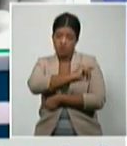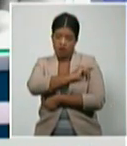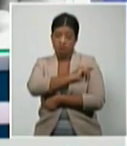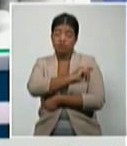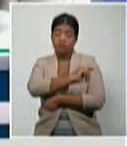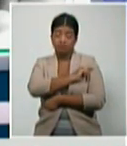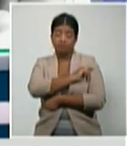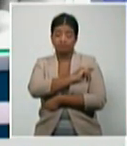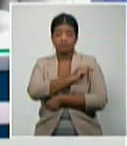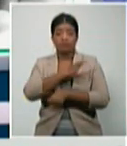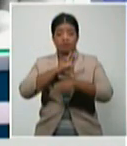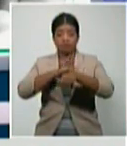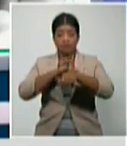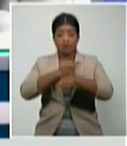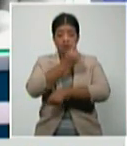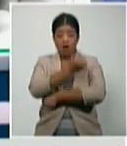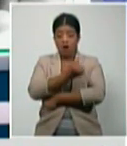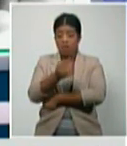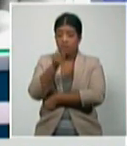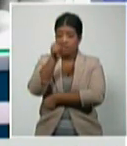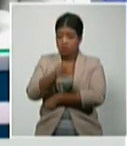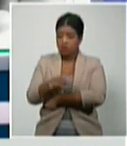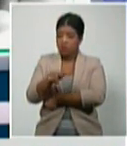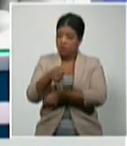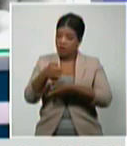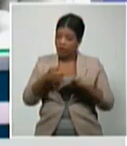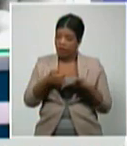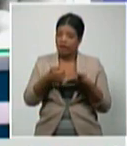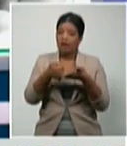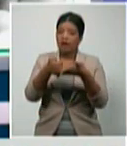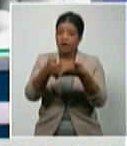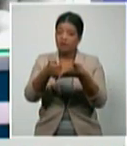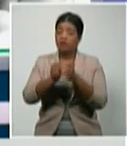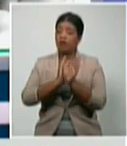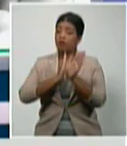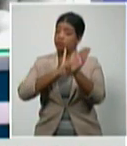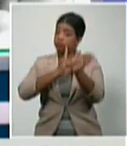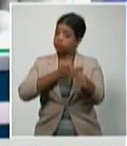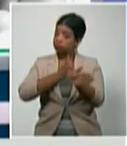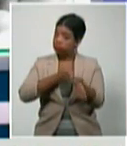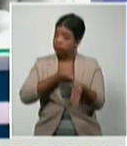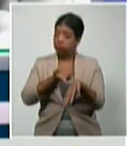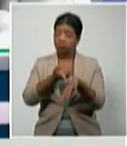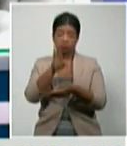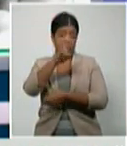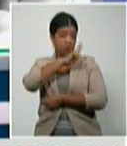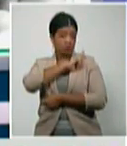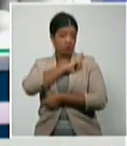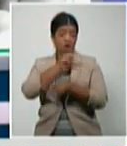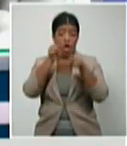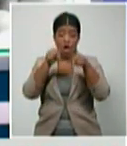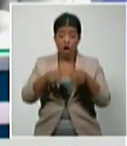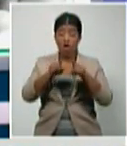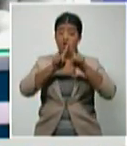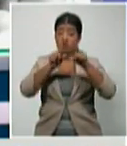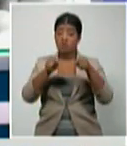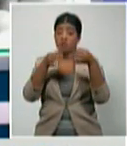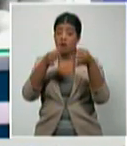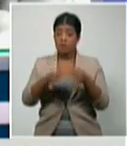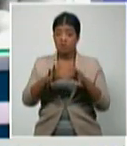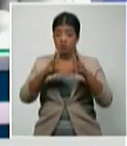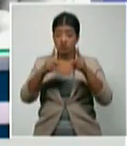cada persona aportando también con su ámbito de disciplina, de responsabilidad. Hoy Cuba con números